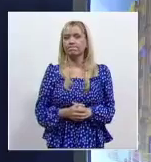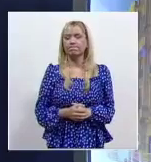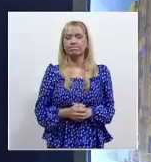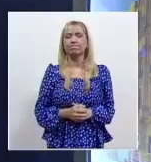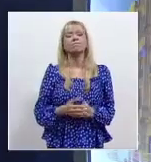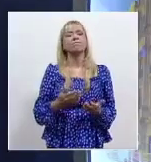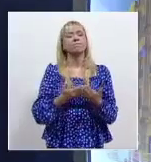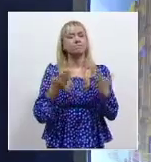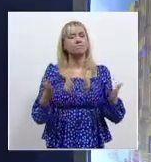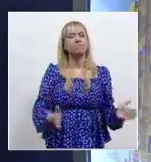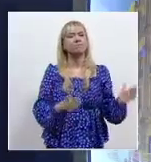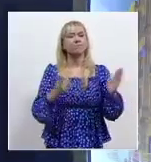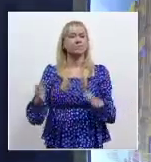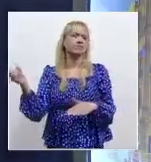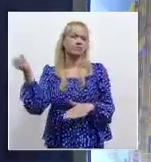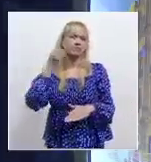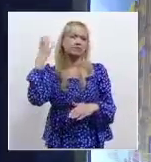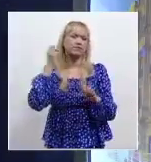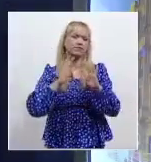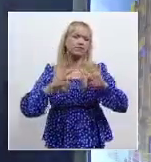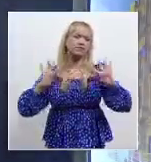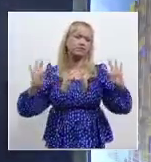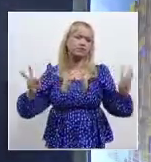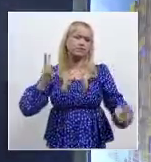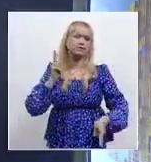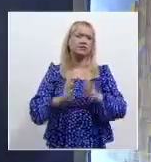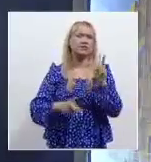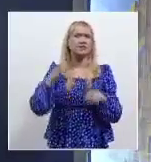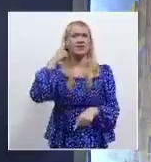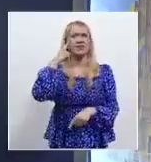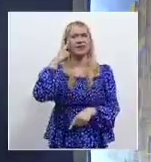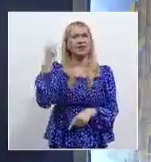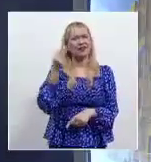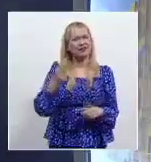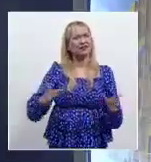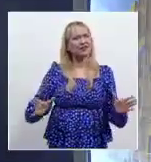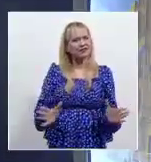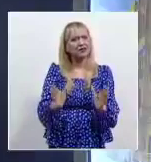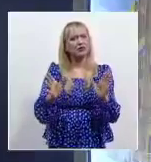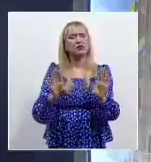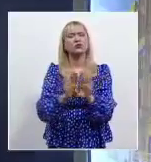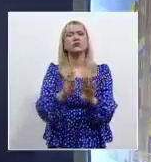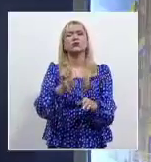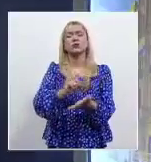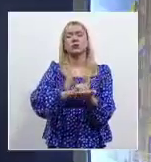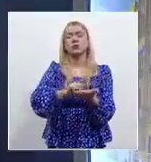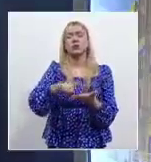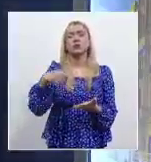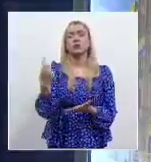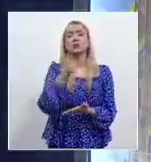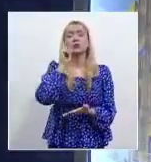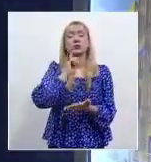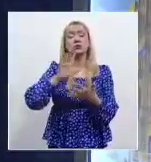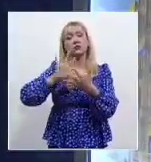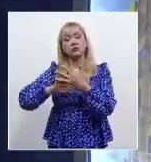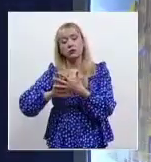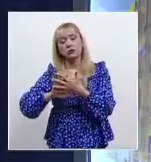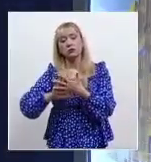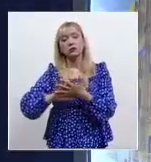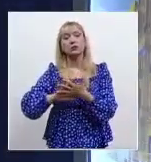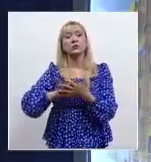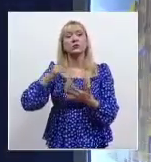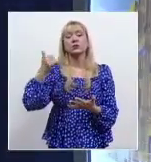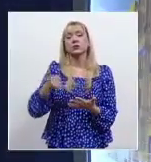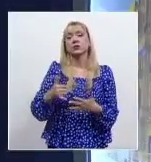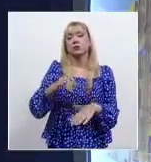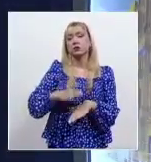Y durante un conversatorio, especialistas llamaron a seguir impulsando acciones para garantizar los derechos de las mujeres en prisión, especialmente